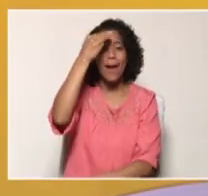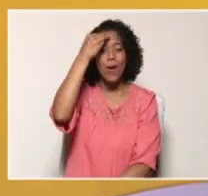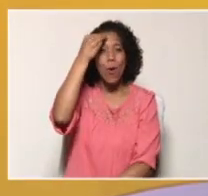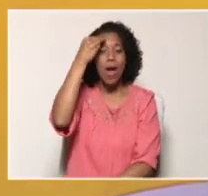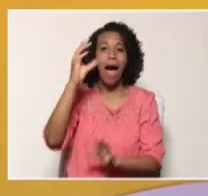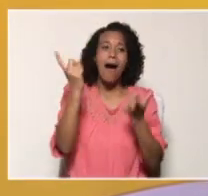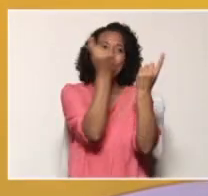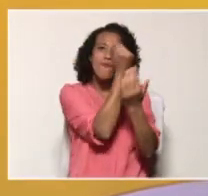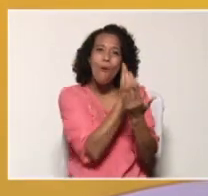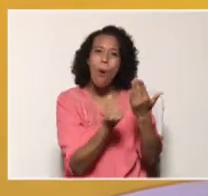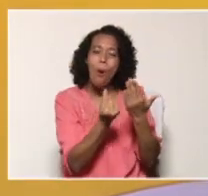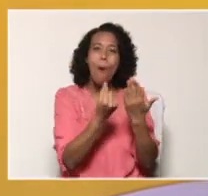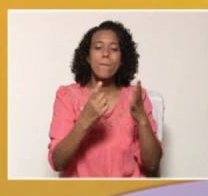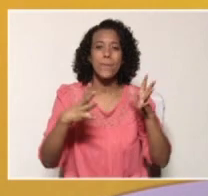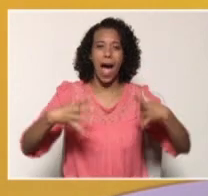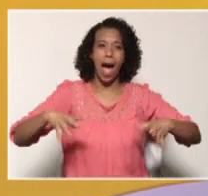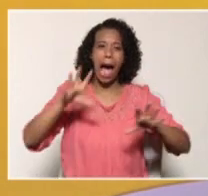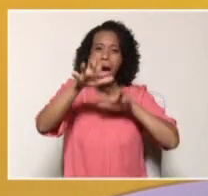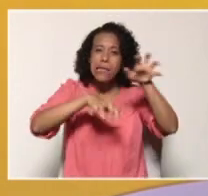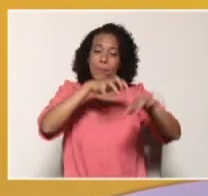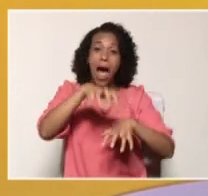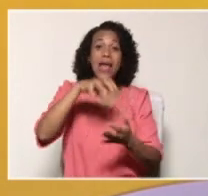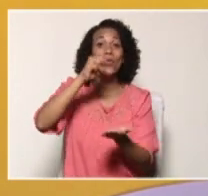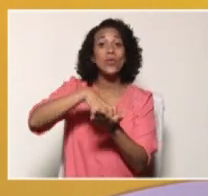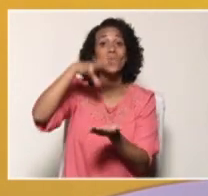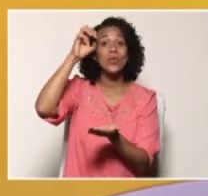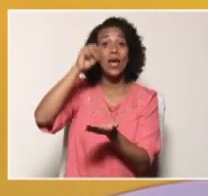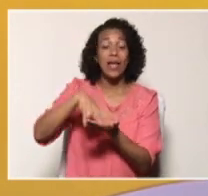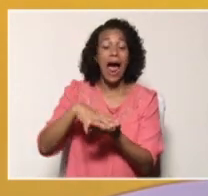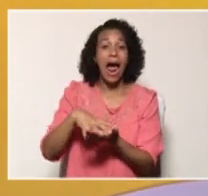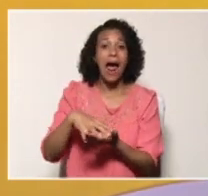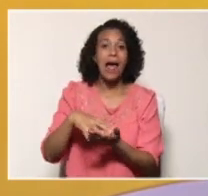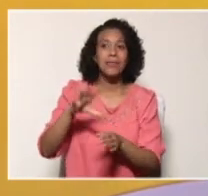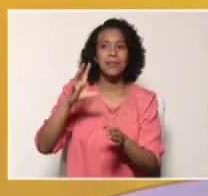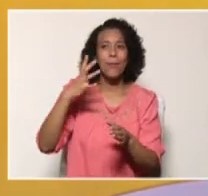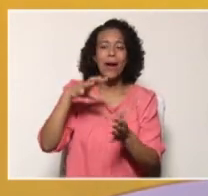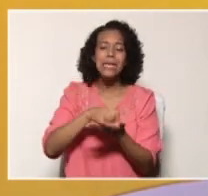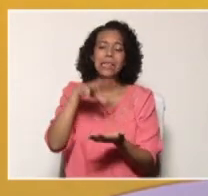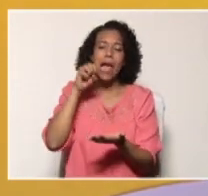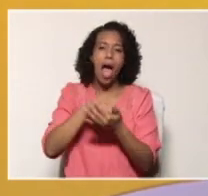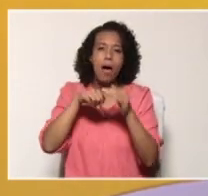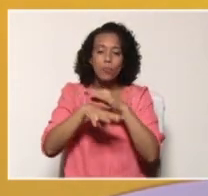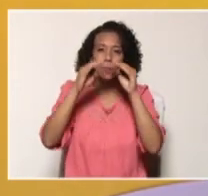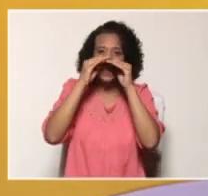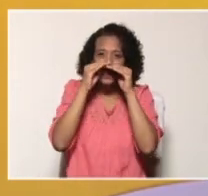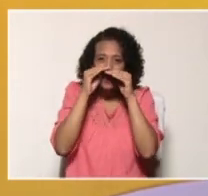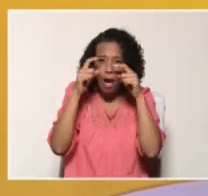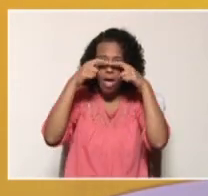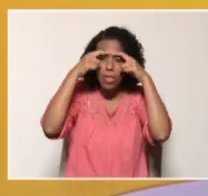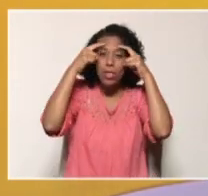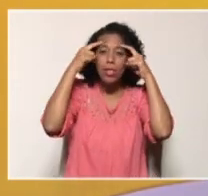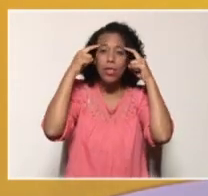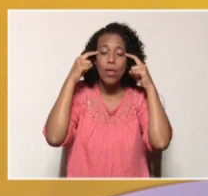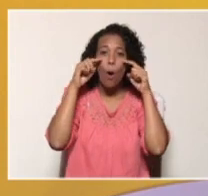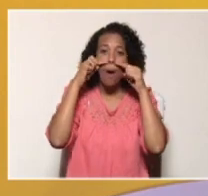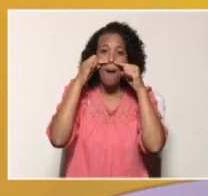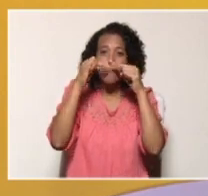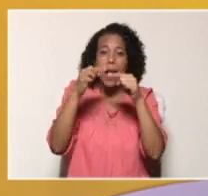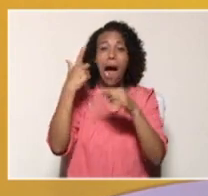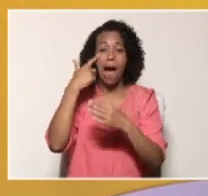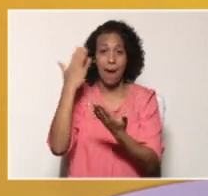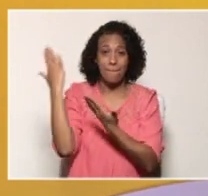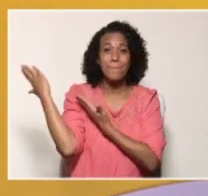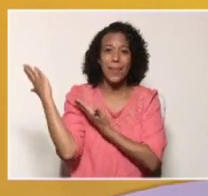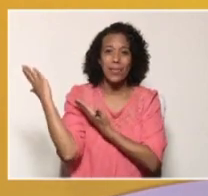objetos, animales. Estaba la rana sentada cantando debajo del agua. Vean ese video que le tenemos preparado